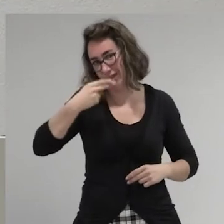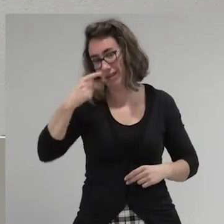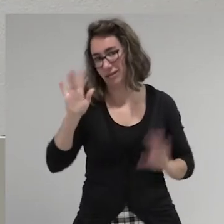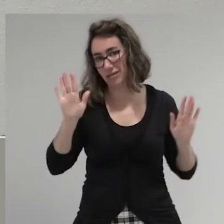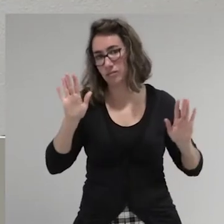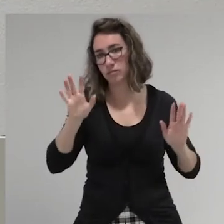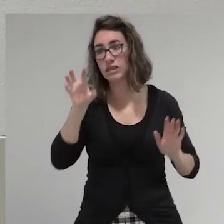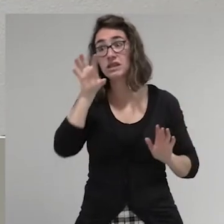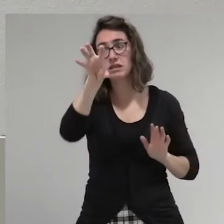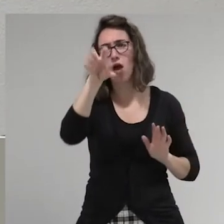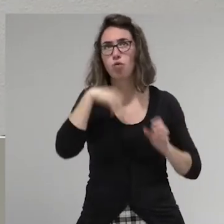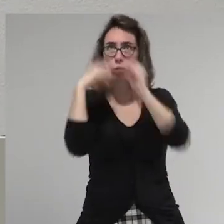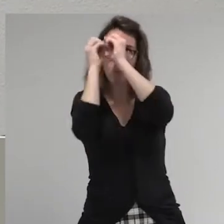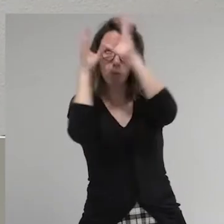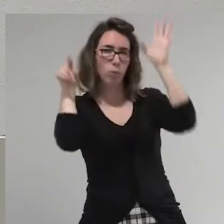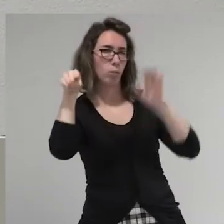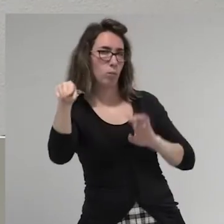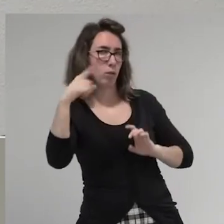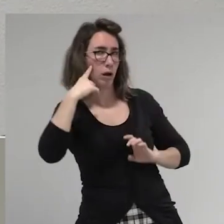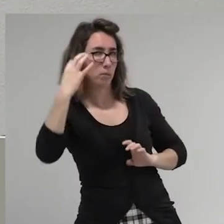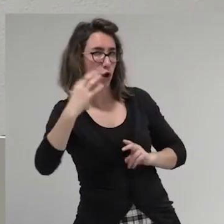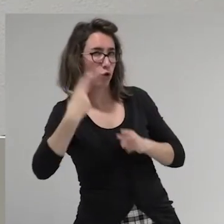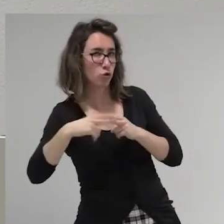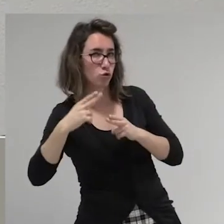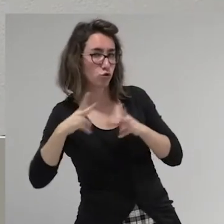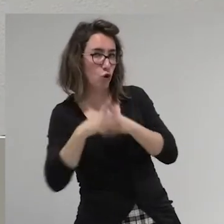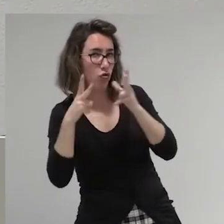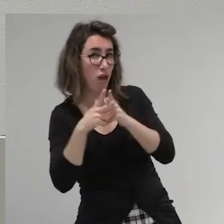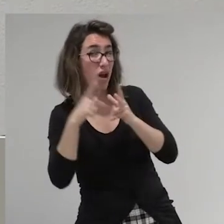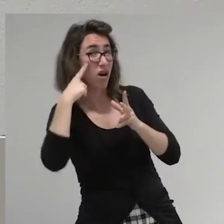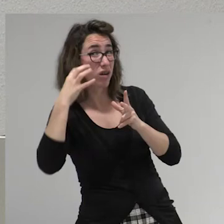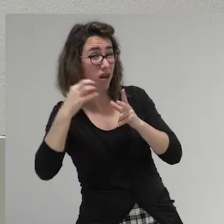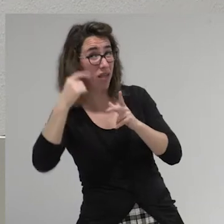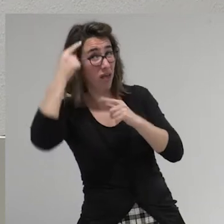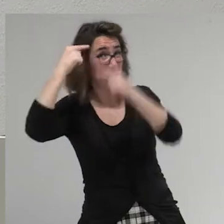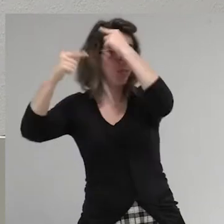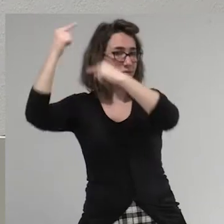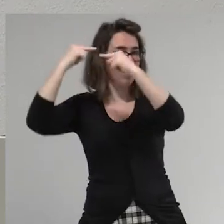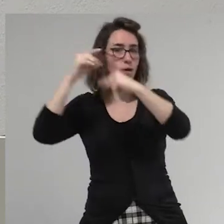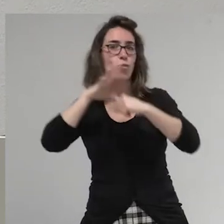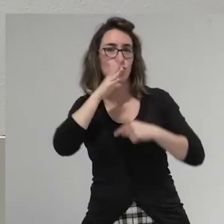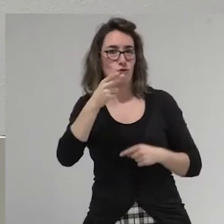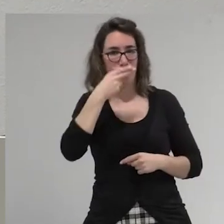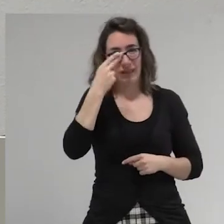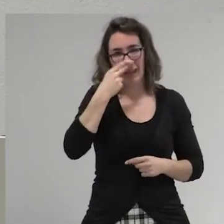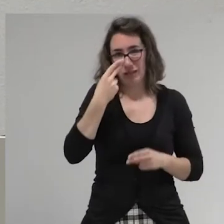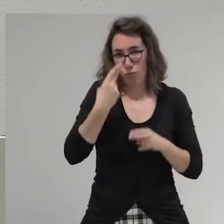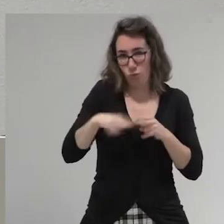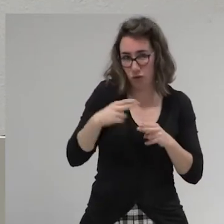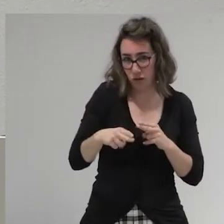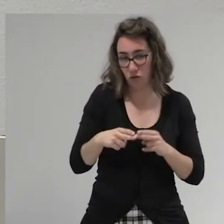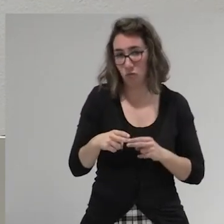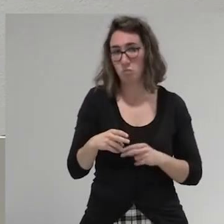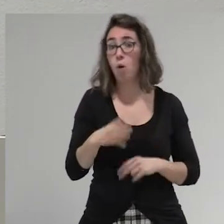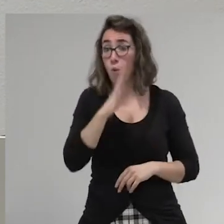determina que es un peligro social es una construcción política. Es decir, el Estado podría determinar perfectamente que los